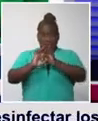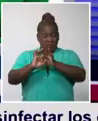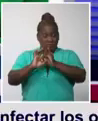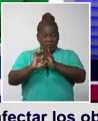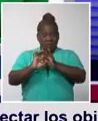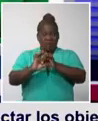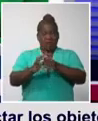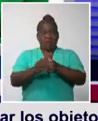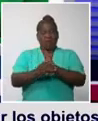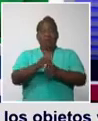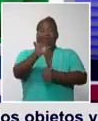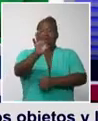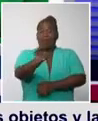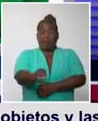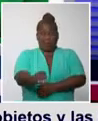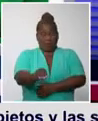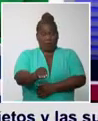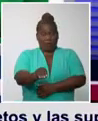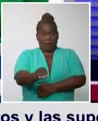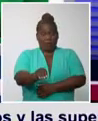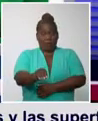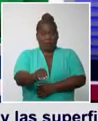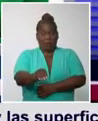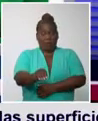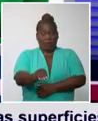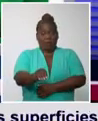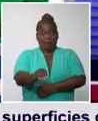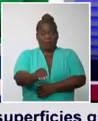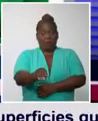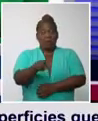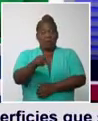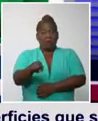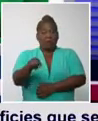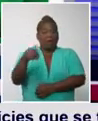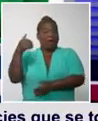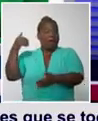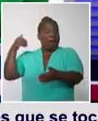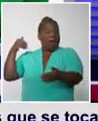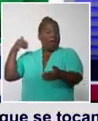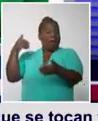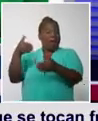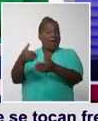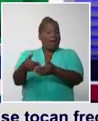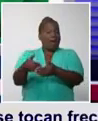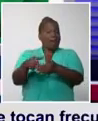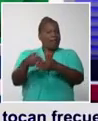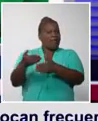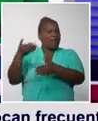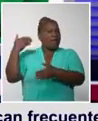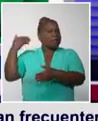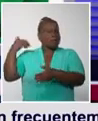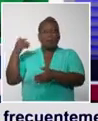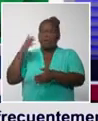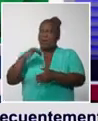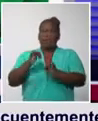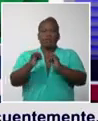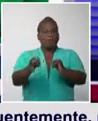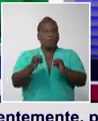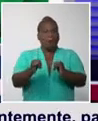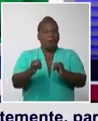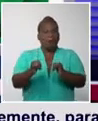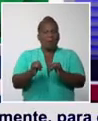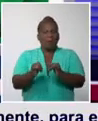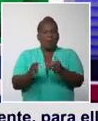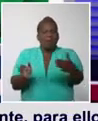lo digo porque habíamos tenido unos días sin reportar ninguno, lamentablemente. Son